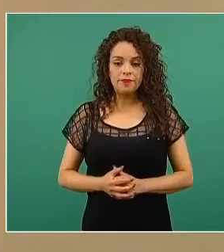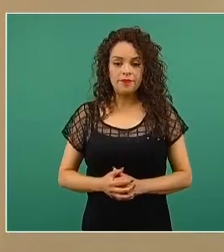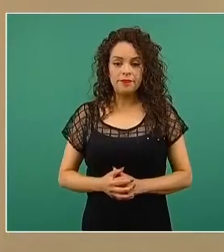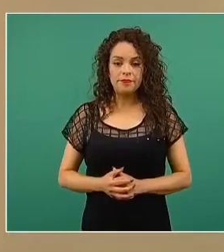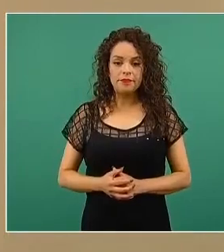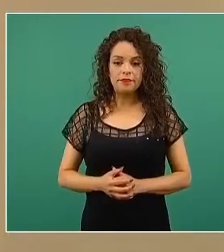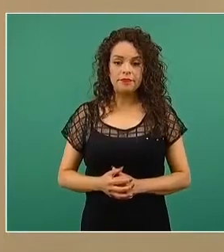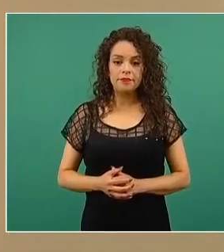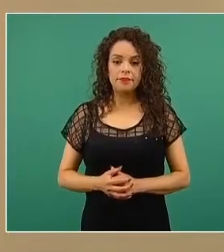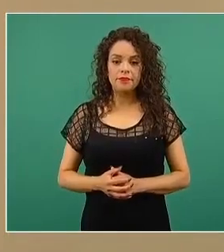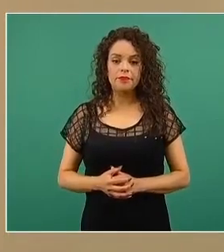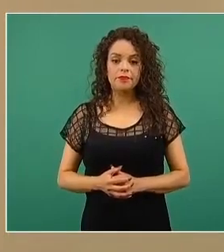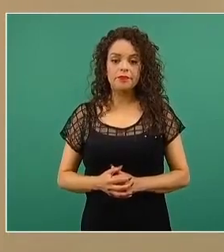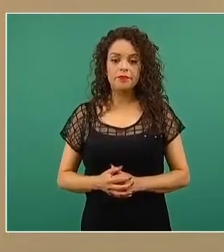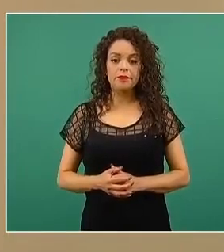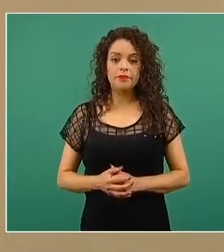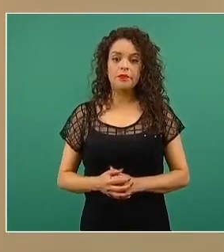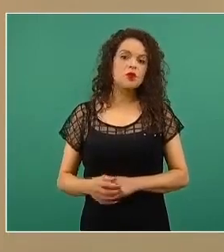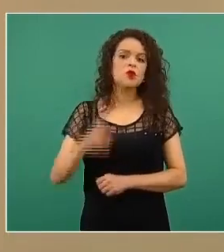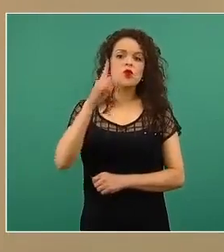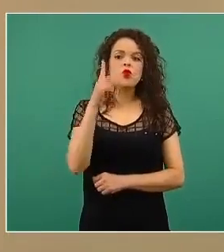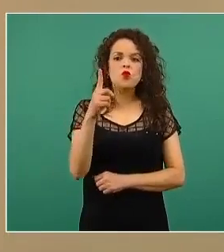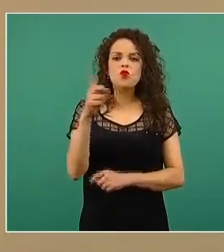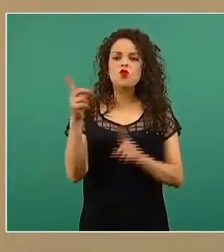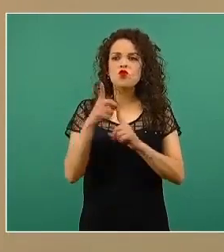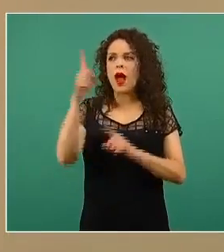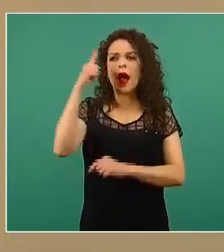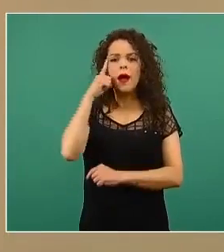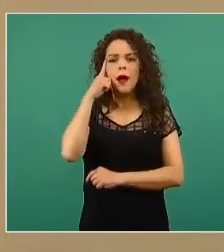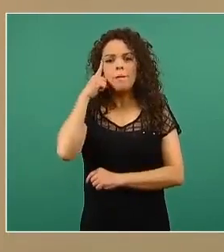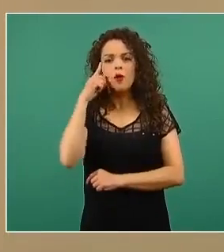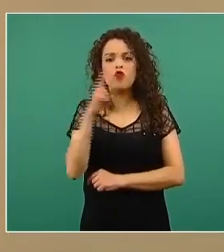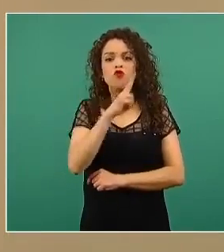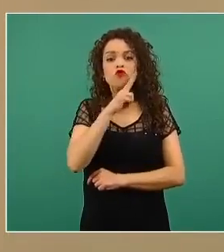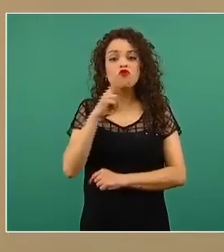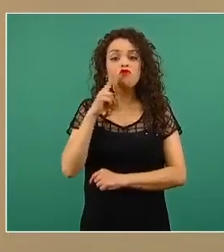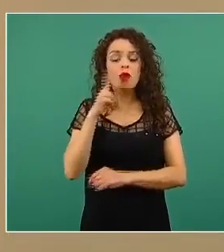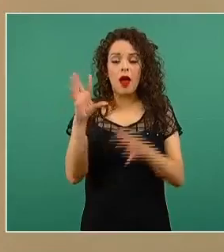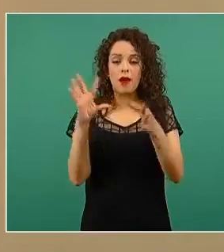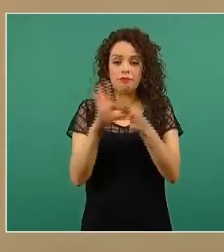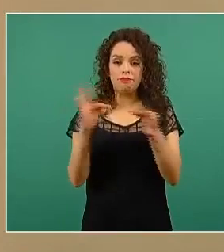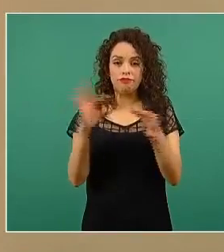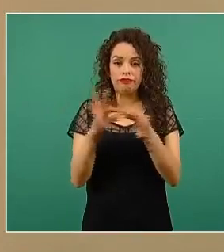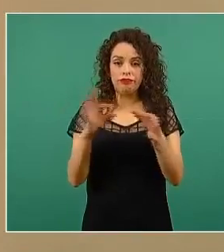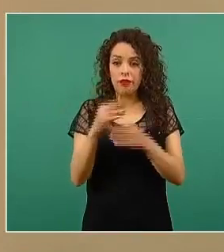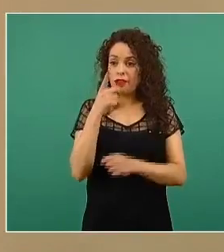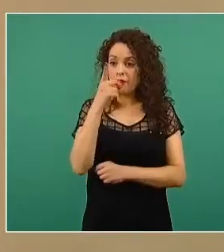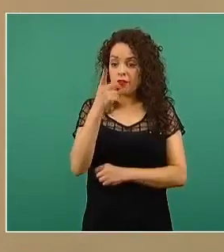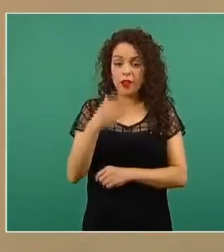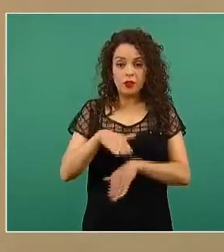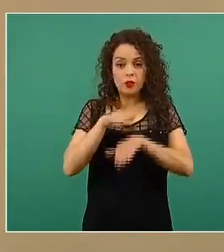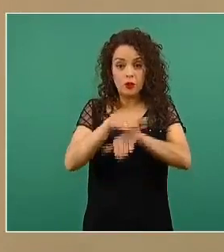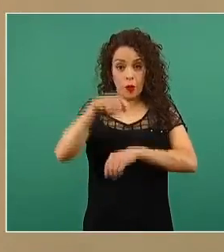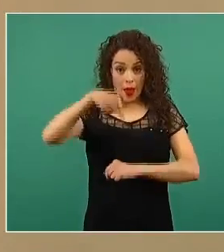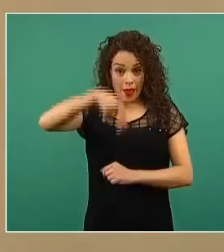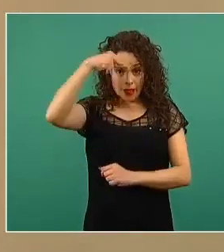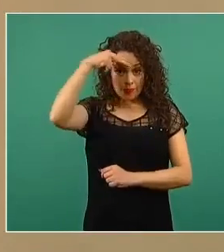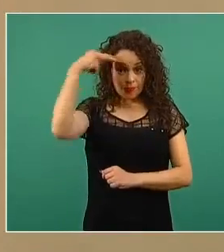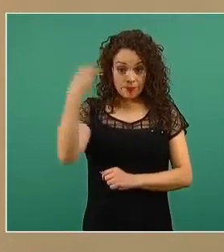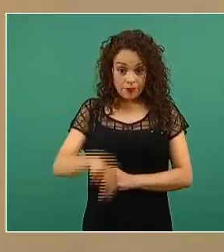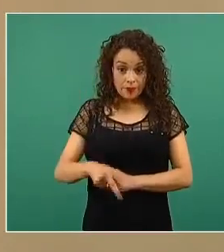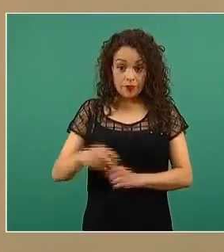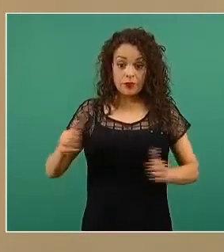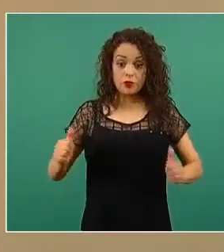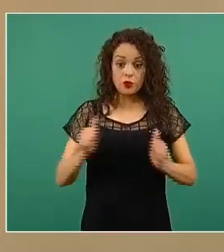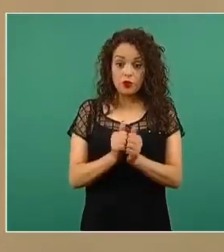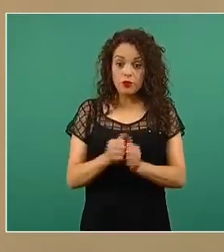Un noticiero de Japón habló sobre cómo en México, a través